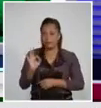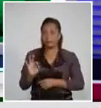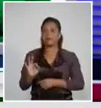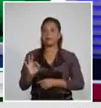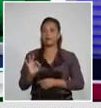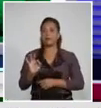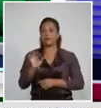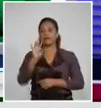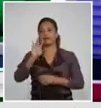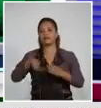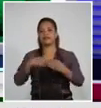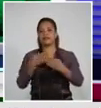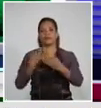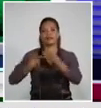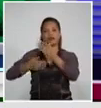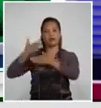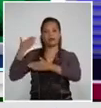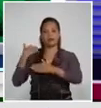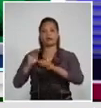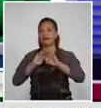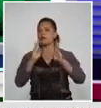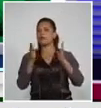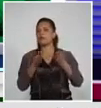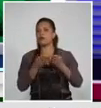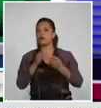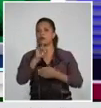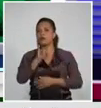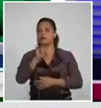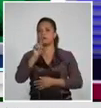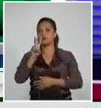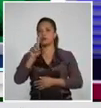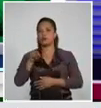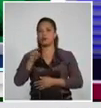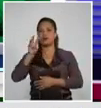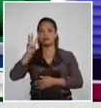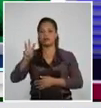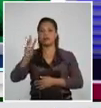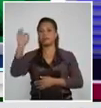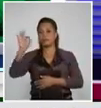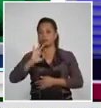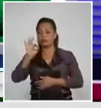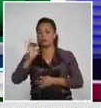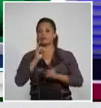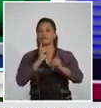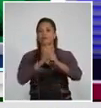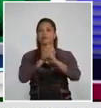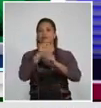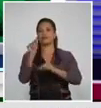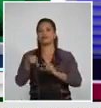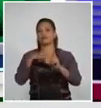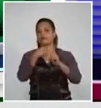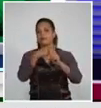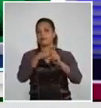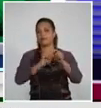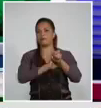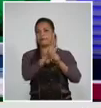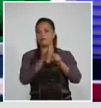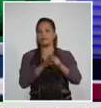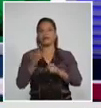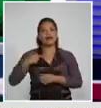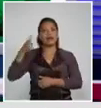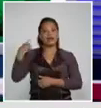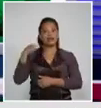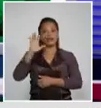el acumulado el 92,3% han sido contactos de casos positivos. Ayer, los 5 casos con fuente